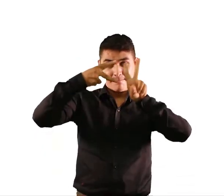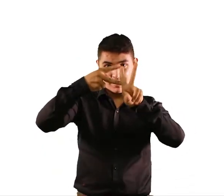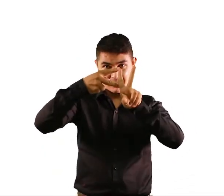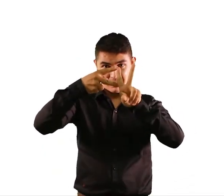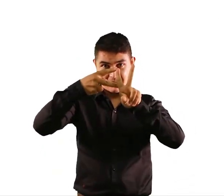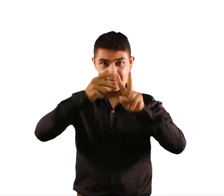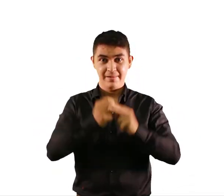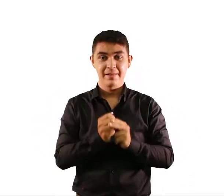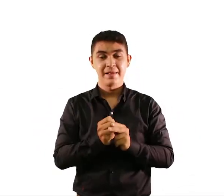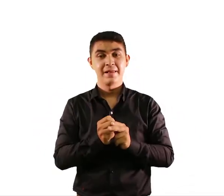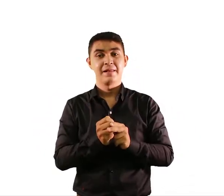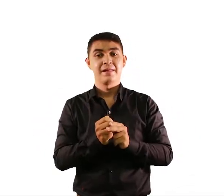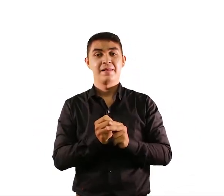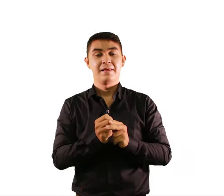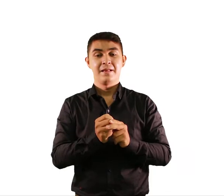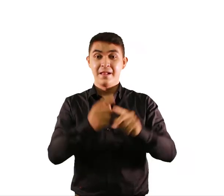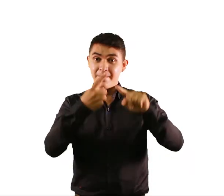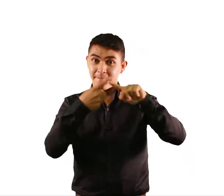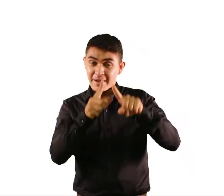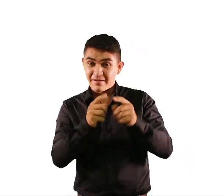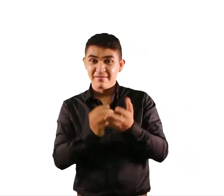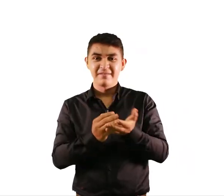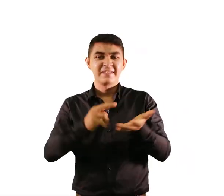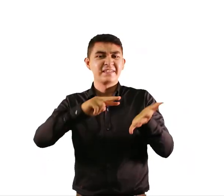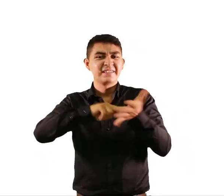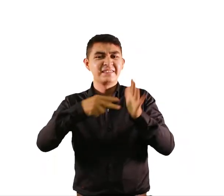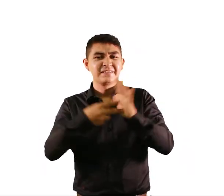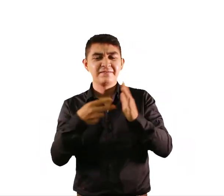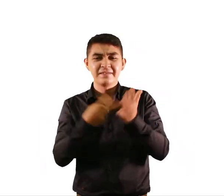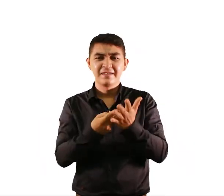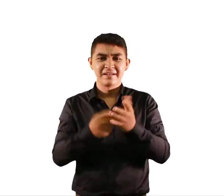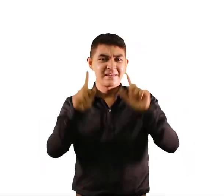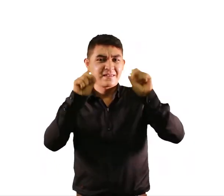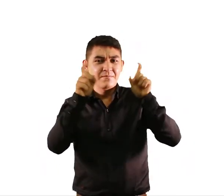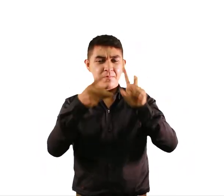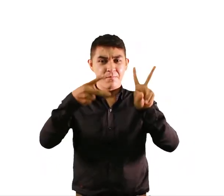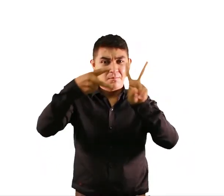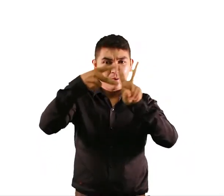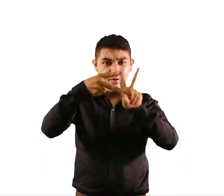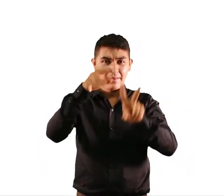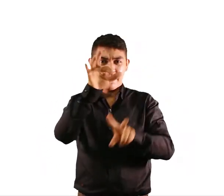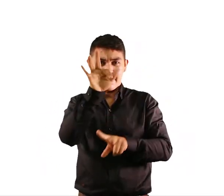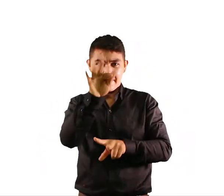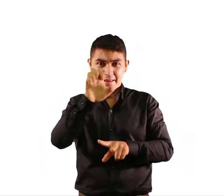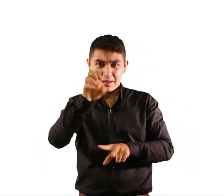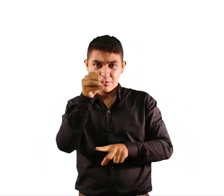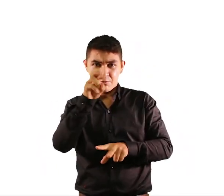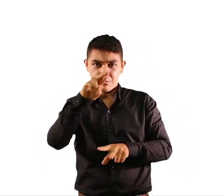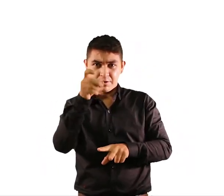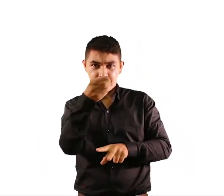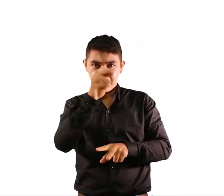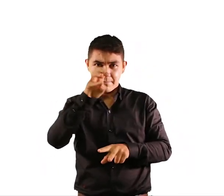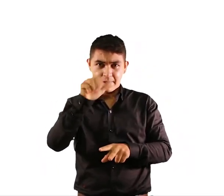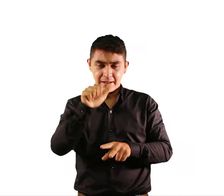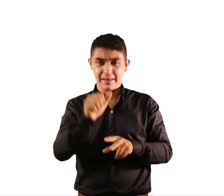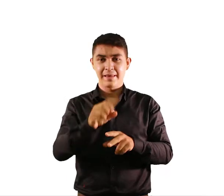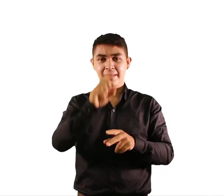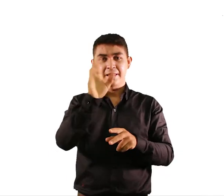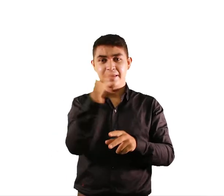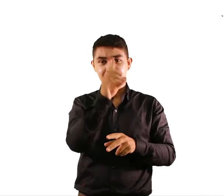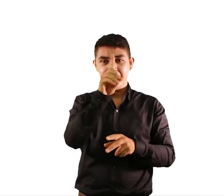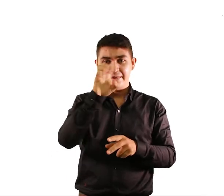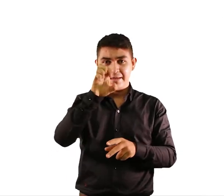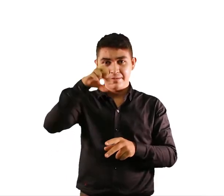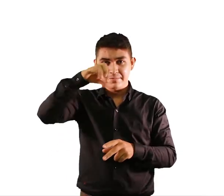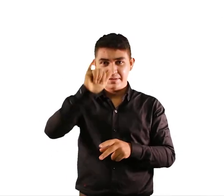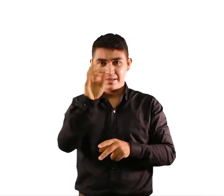Pero bueno, ¿en qué consiste ese teorema de Pitágoras? ¿Qué fue lo que nos quiso decir ese